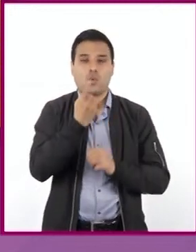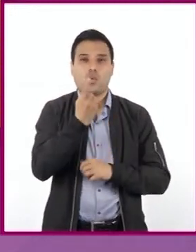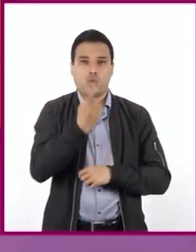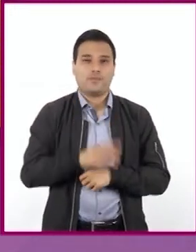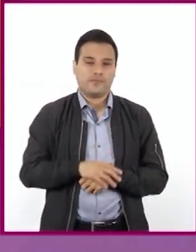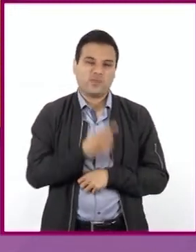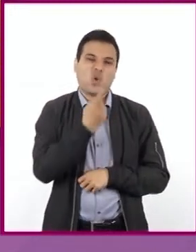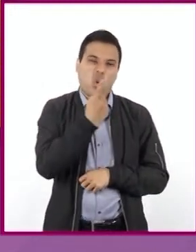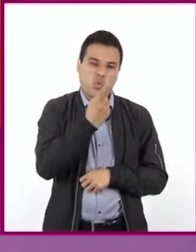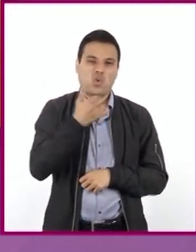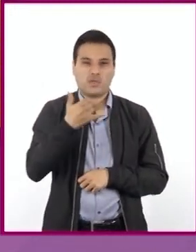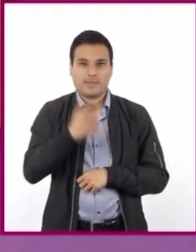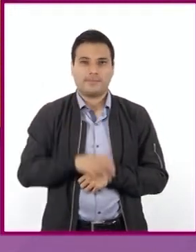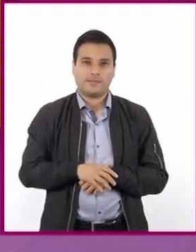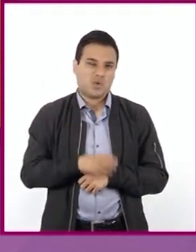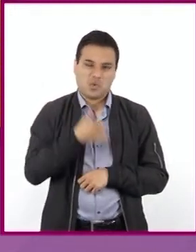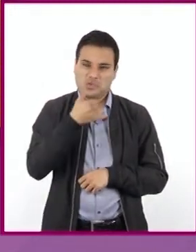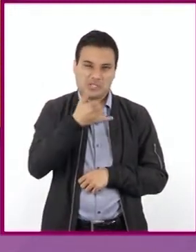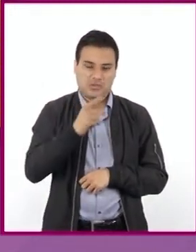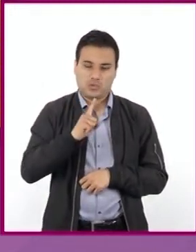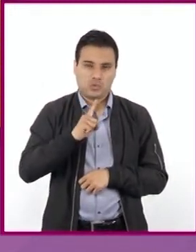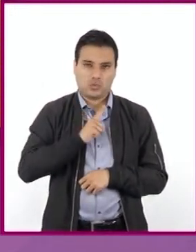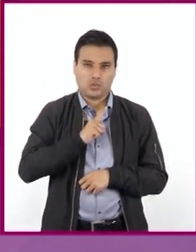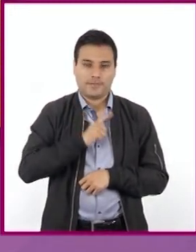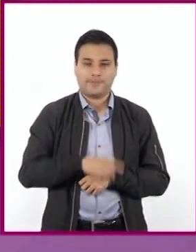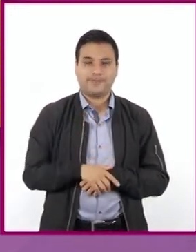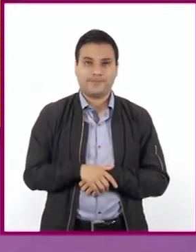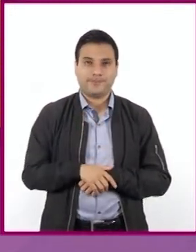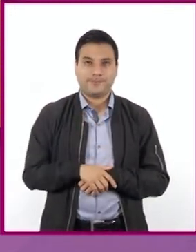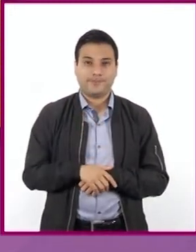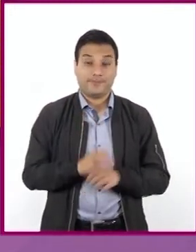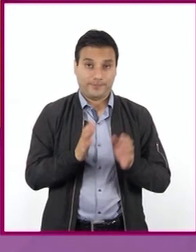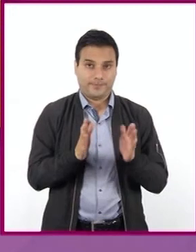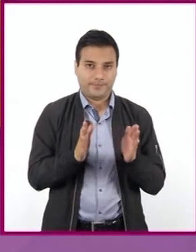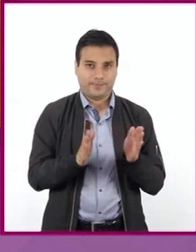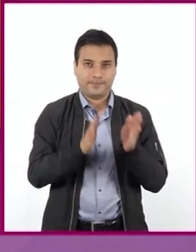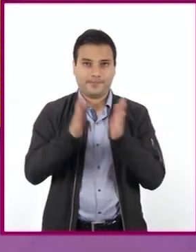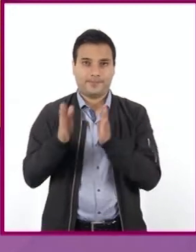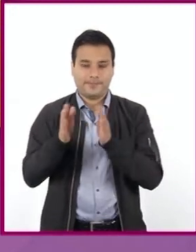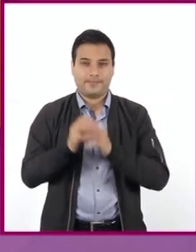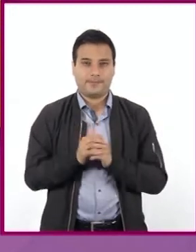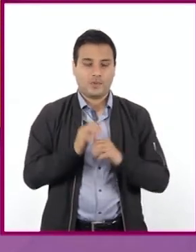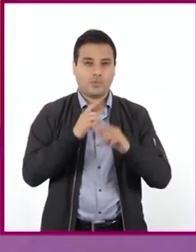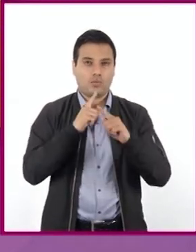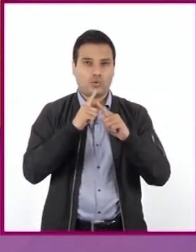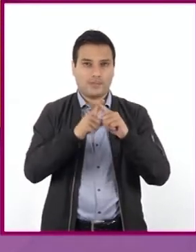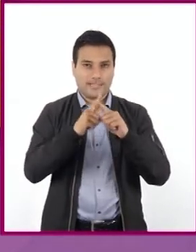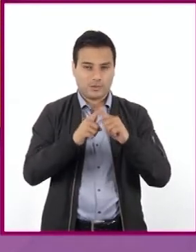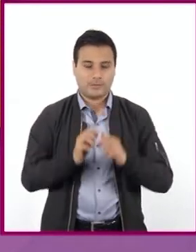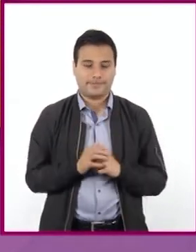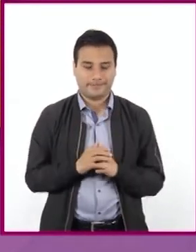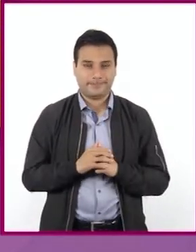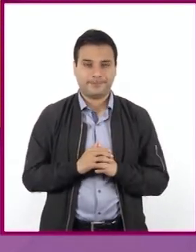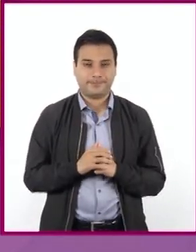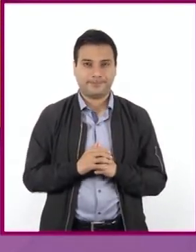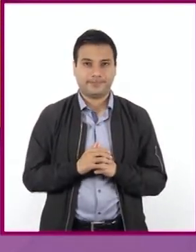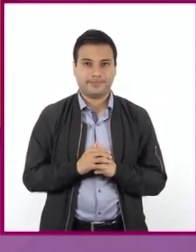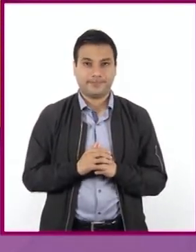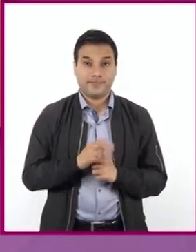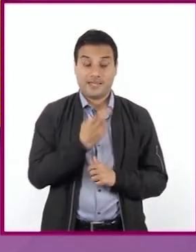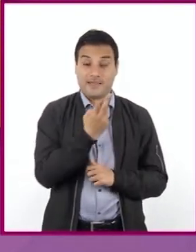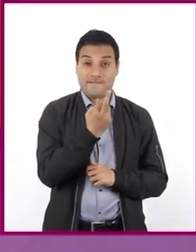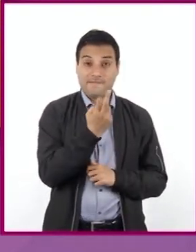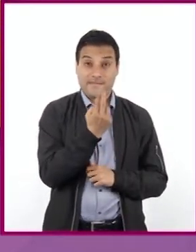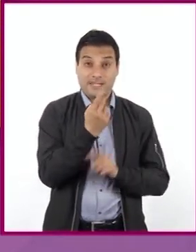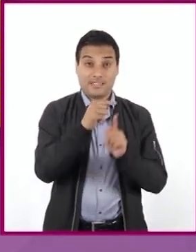1y igual a y. Llevamos a cabo la multiplicación del segundo miembro de la igualdad. 25